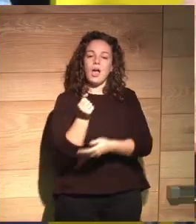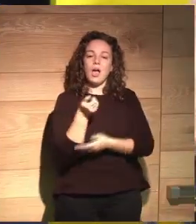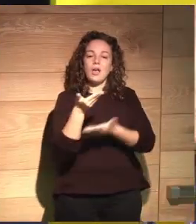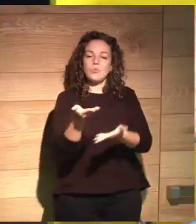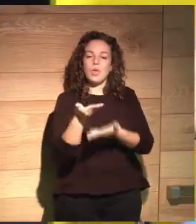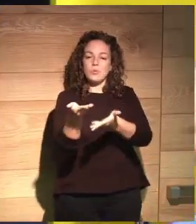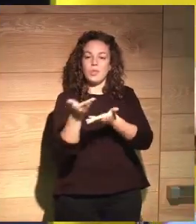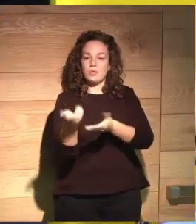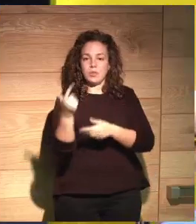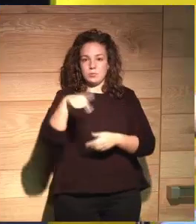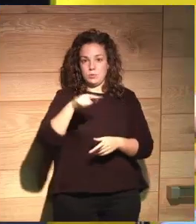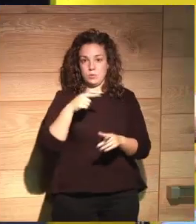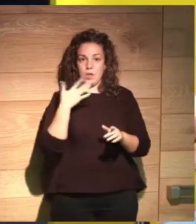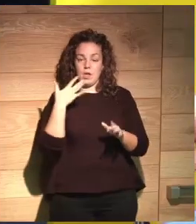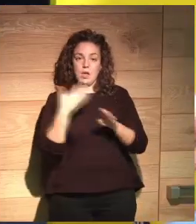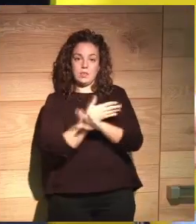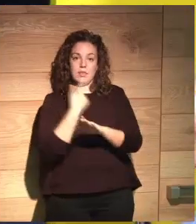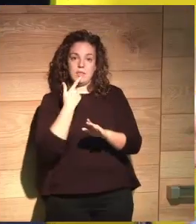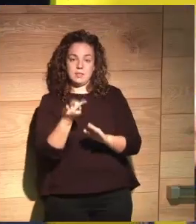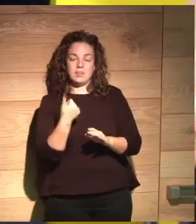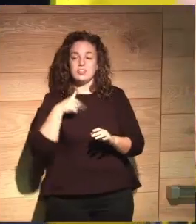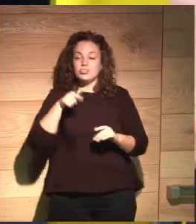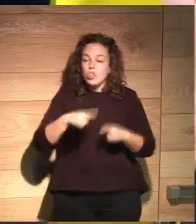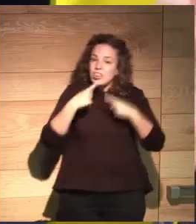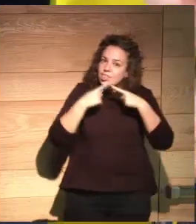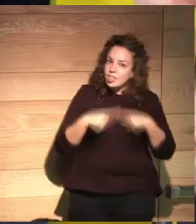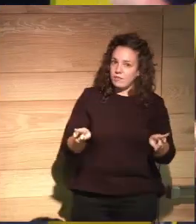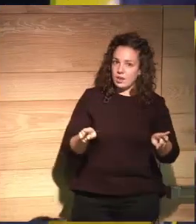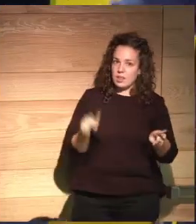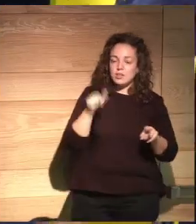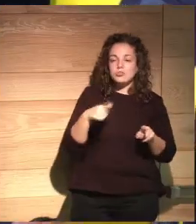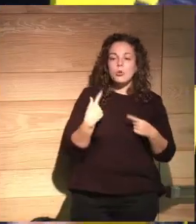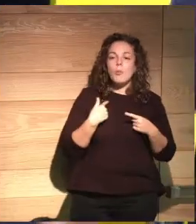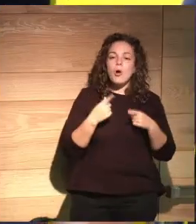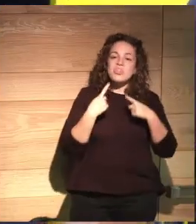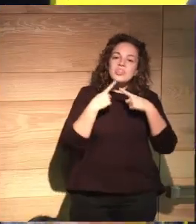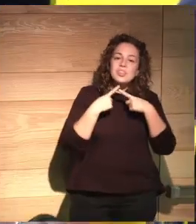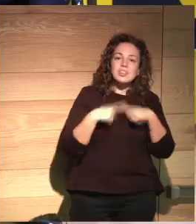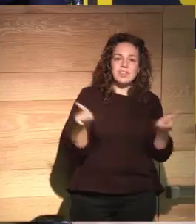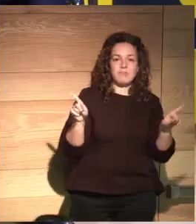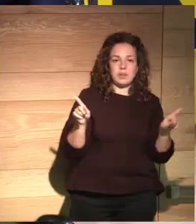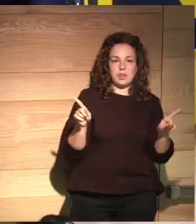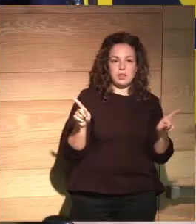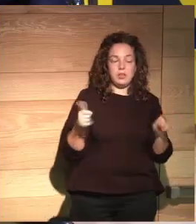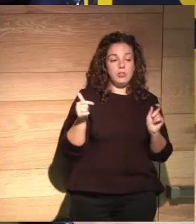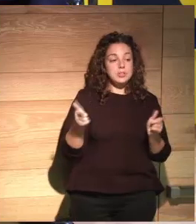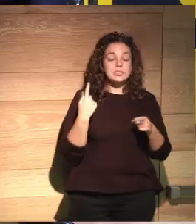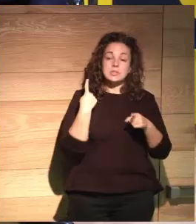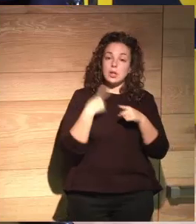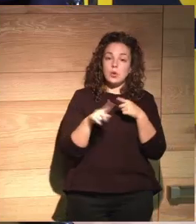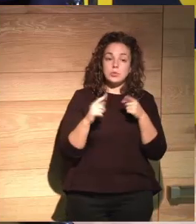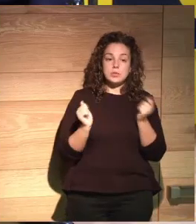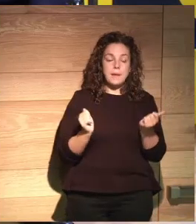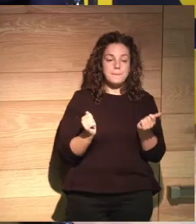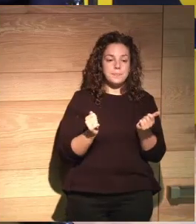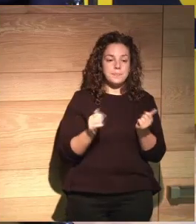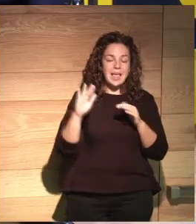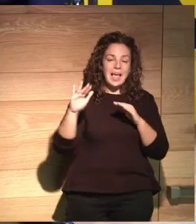describían o esto es distinto esto es como decía extractivo no entonces yo esa noción de del